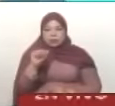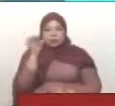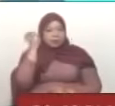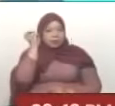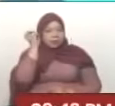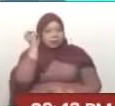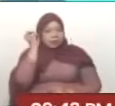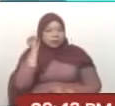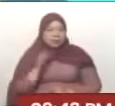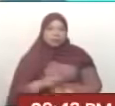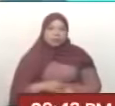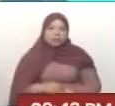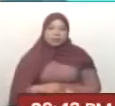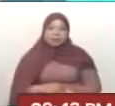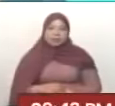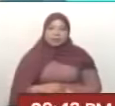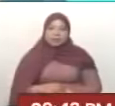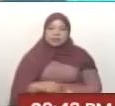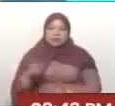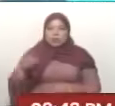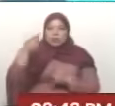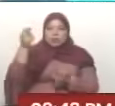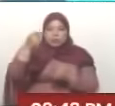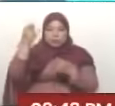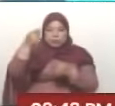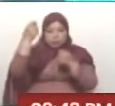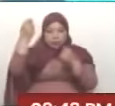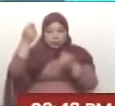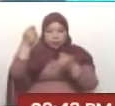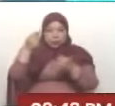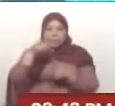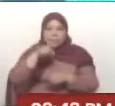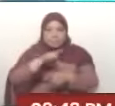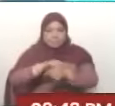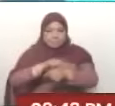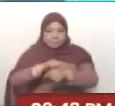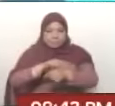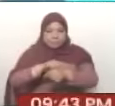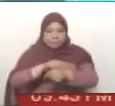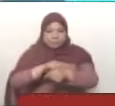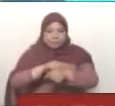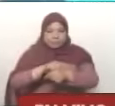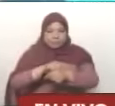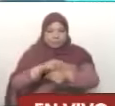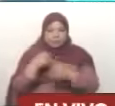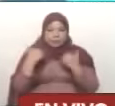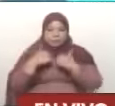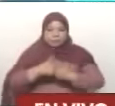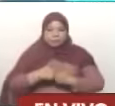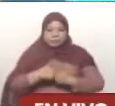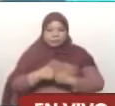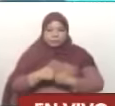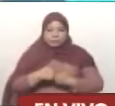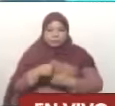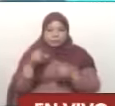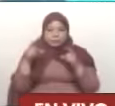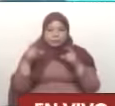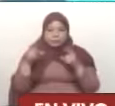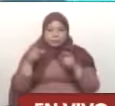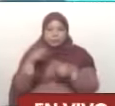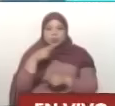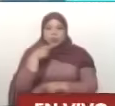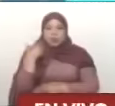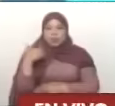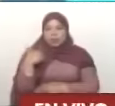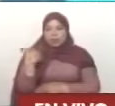Mi saludo. En el estado Apure, un médico. Aquí sale con su bata, mira, la foto. Elegante,